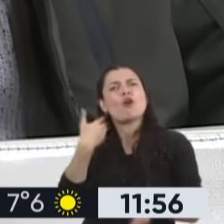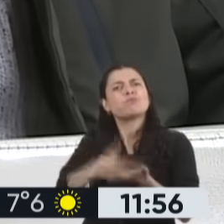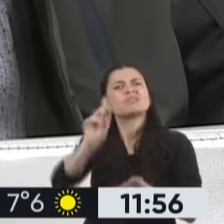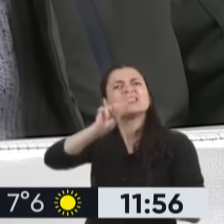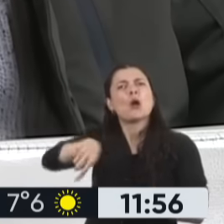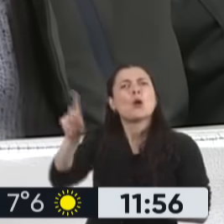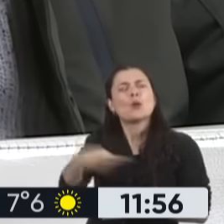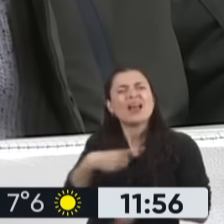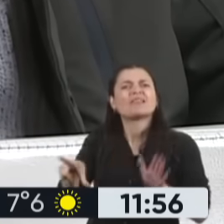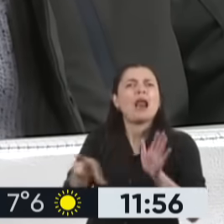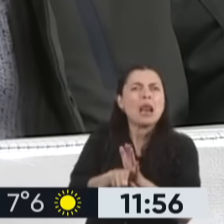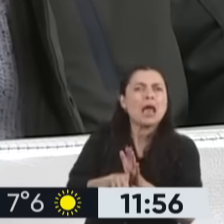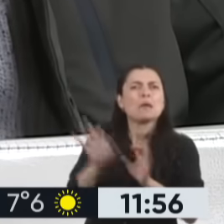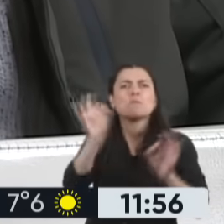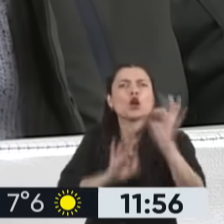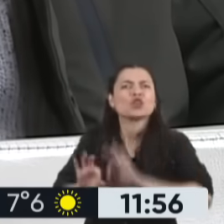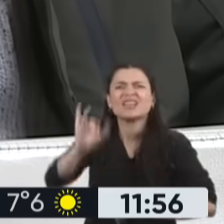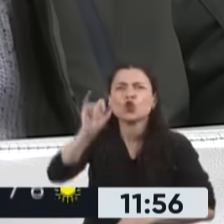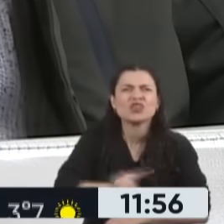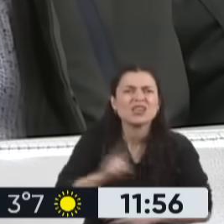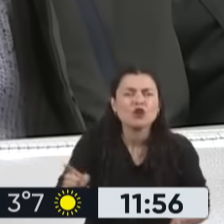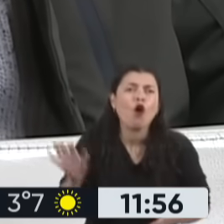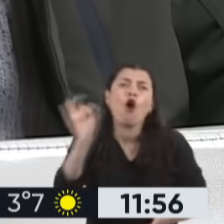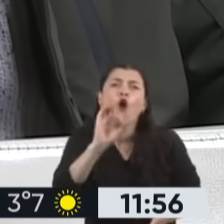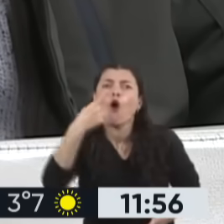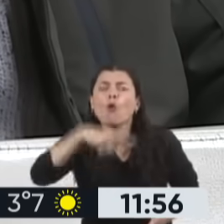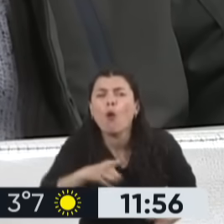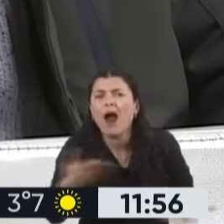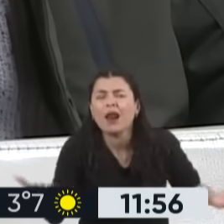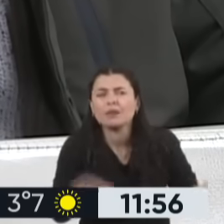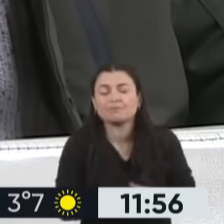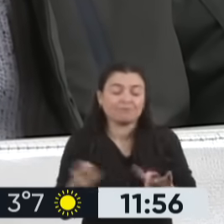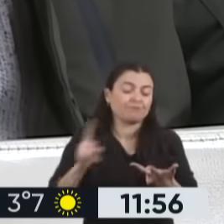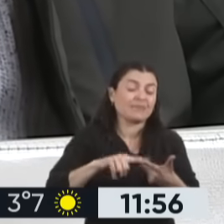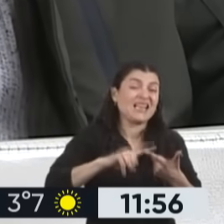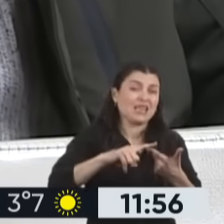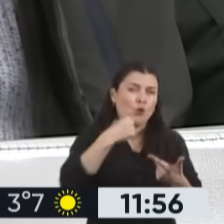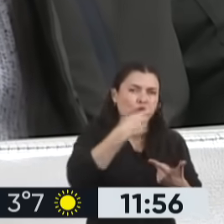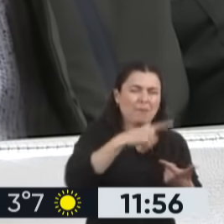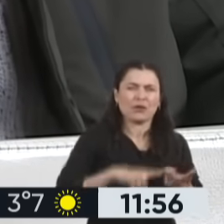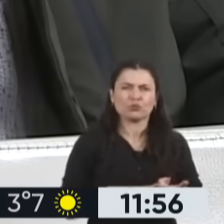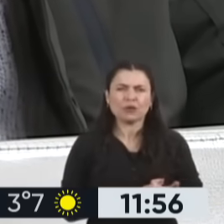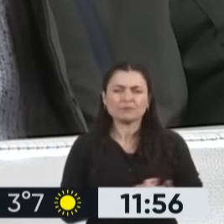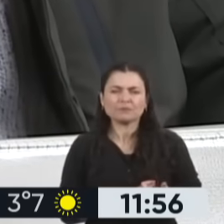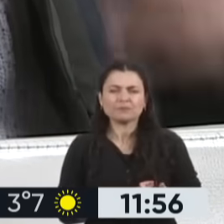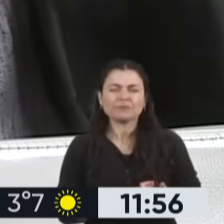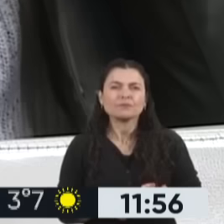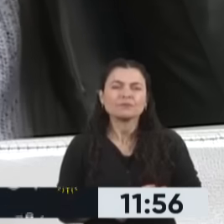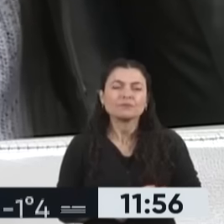esta iniciativa, que está clara, digamos, qué es lo que piden y cuáles son los aspectos. Y el segundo tema tiene que ver también, de alguna manera, con